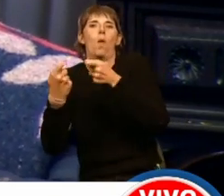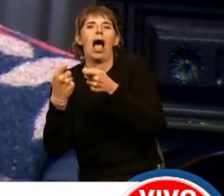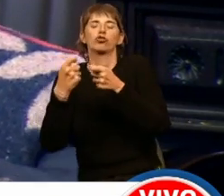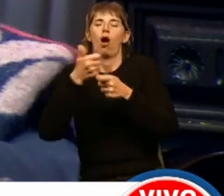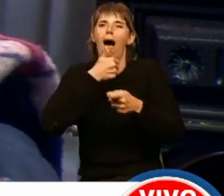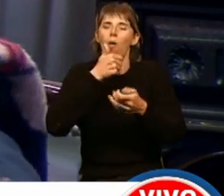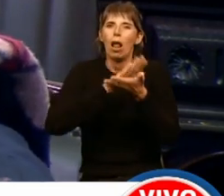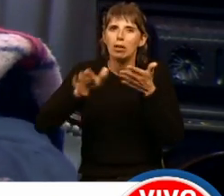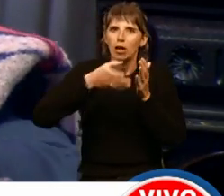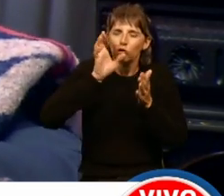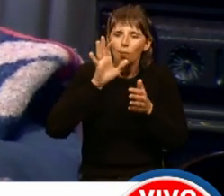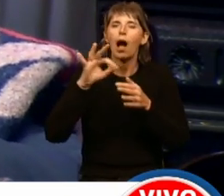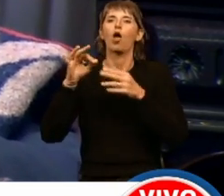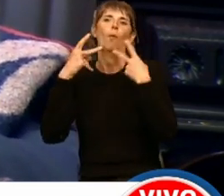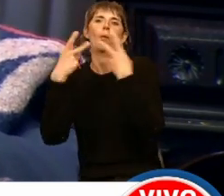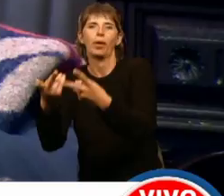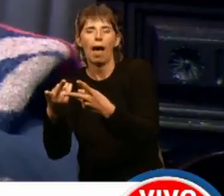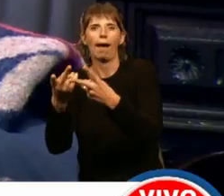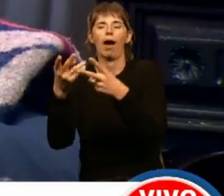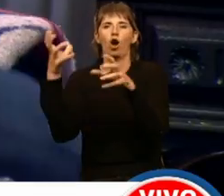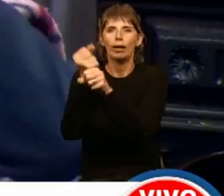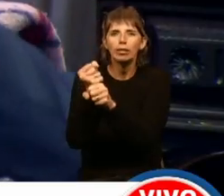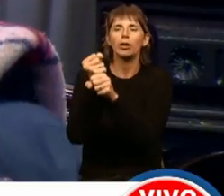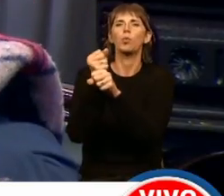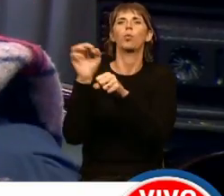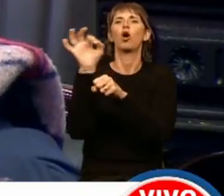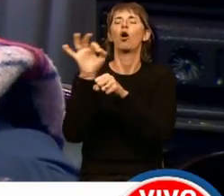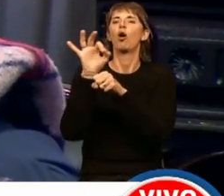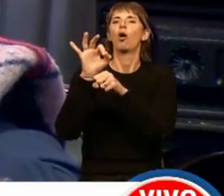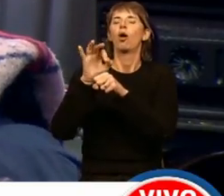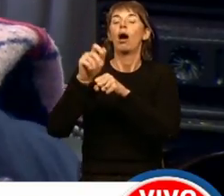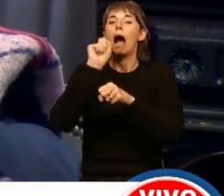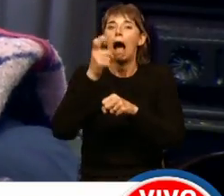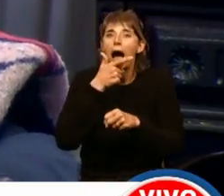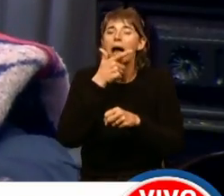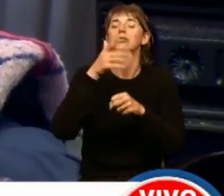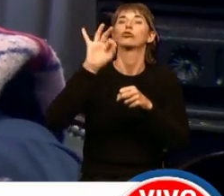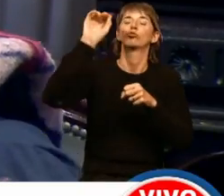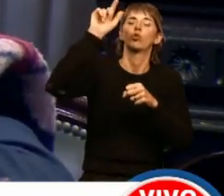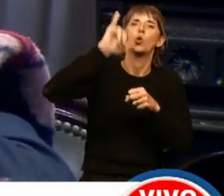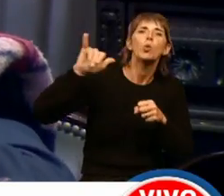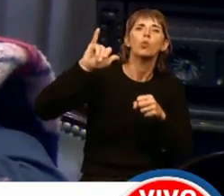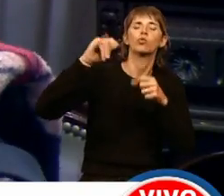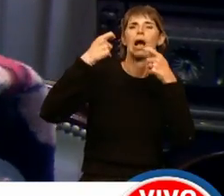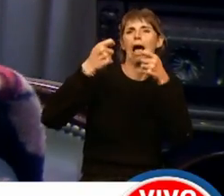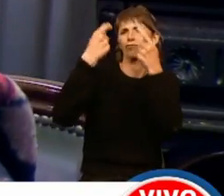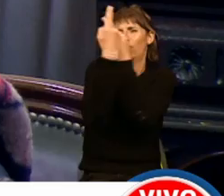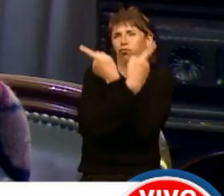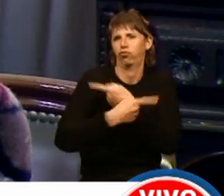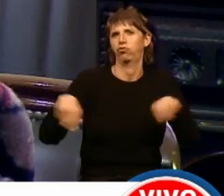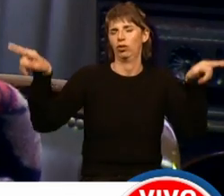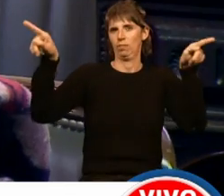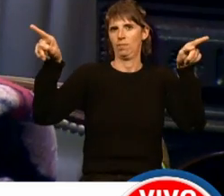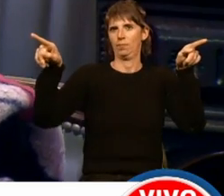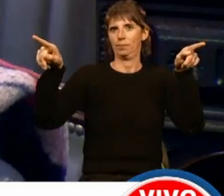de cloaca de transporte público de acceso a la red de electricidad de gas domiciliario